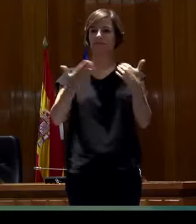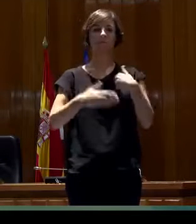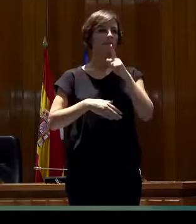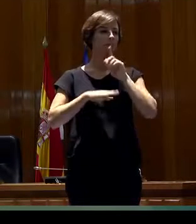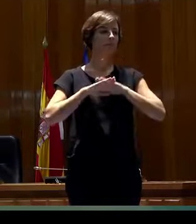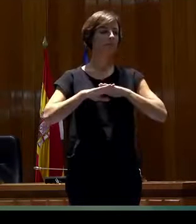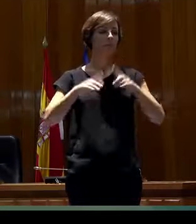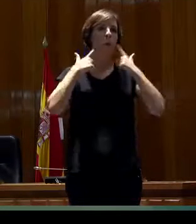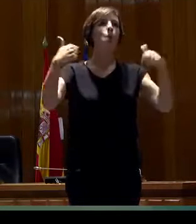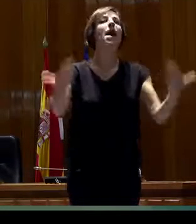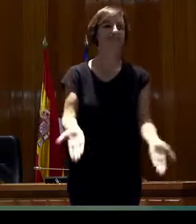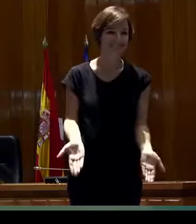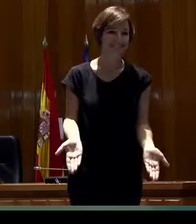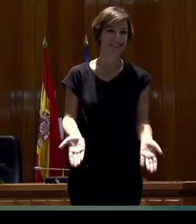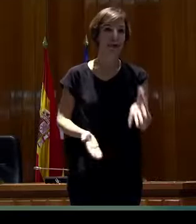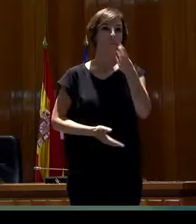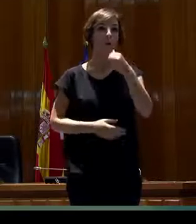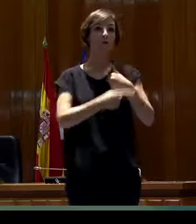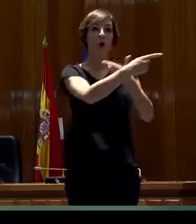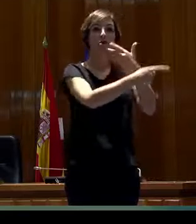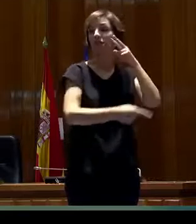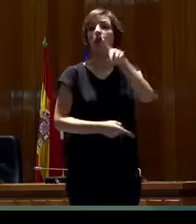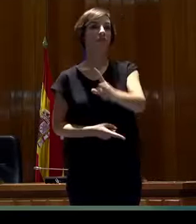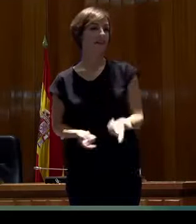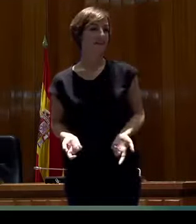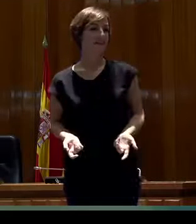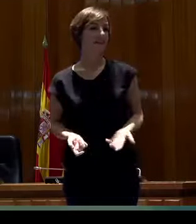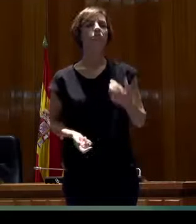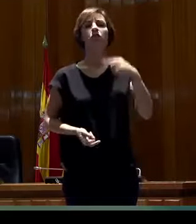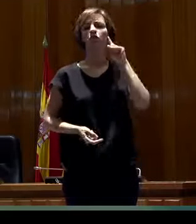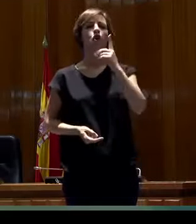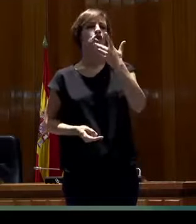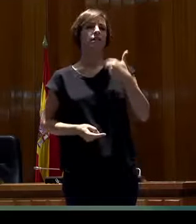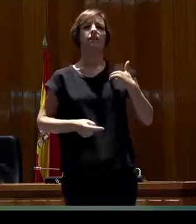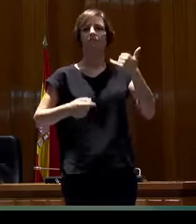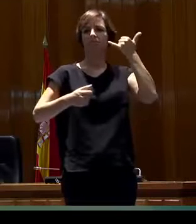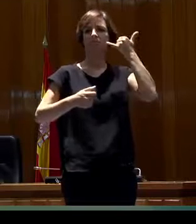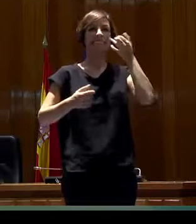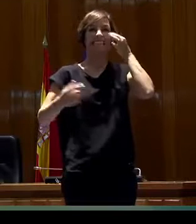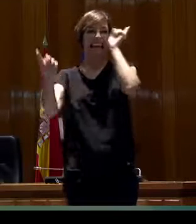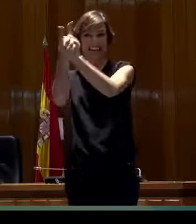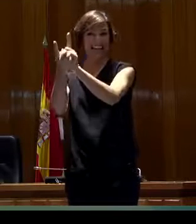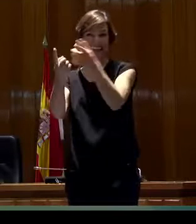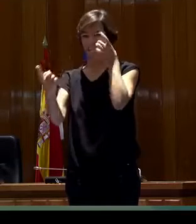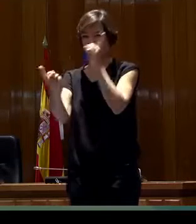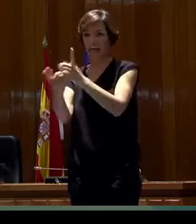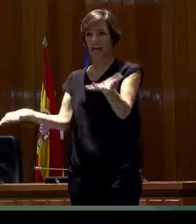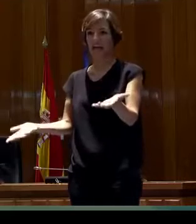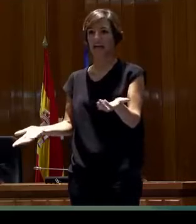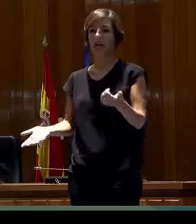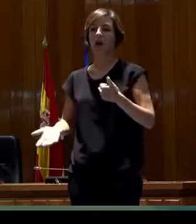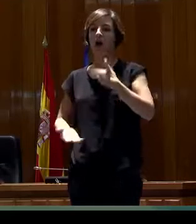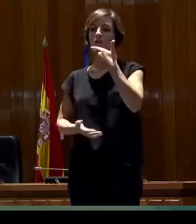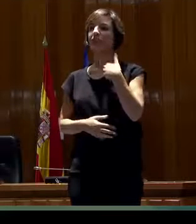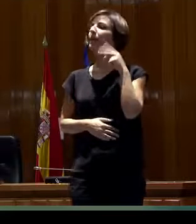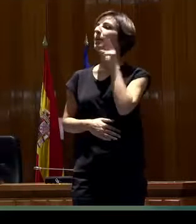significativos por el hecho de que no son visibles. Cuando una persona sorda y oyente están presencialmente juntas, la persona